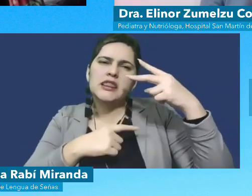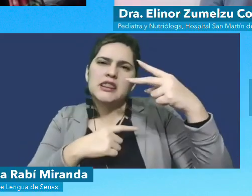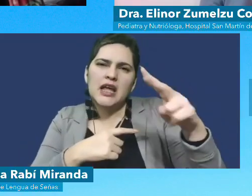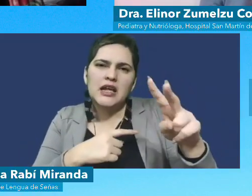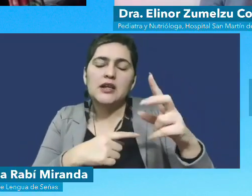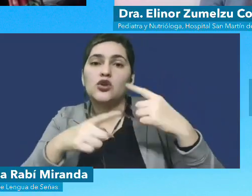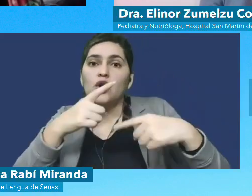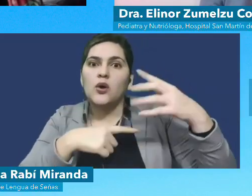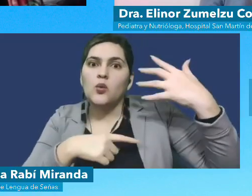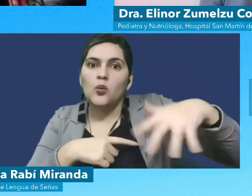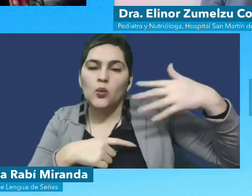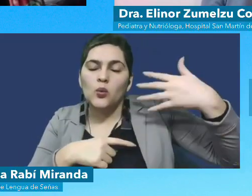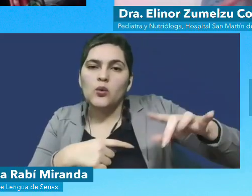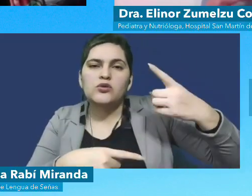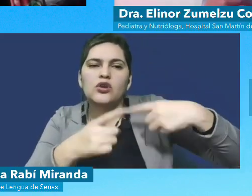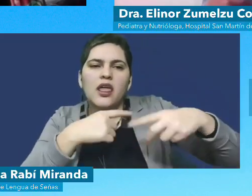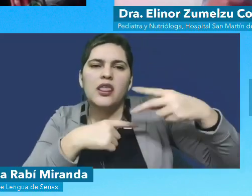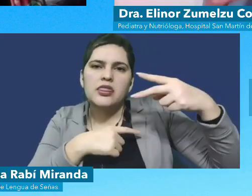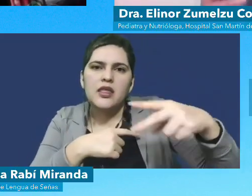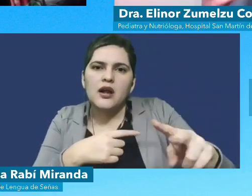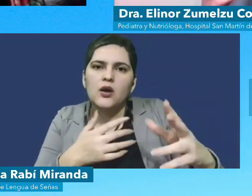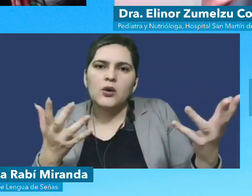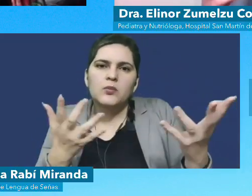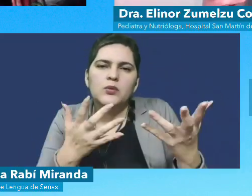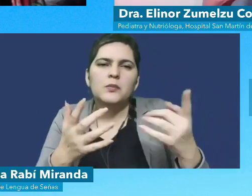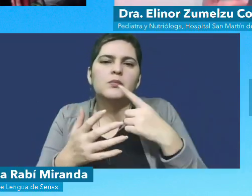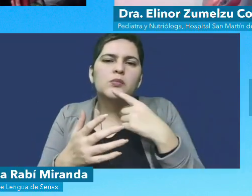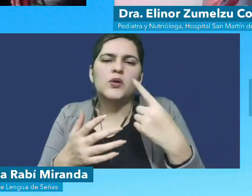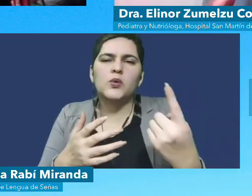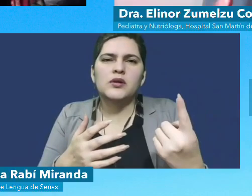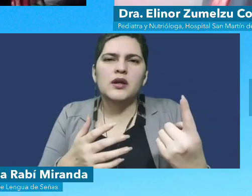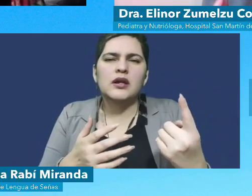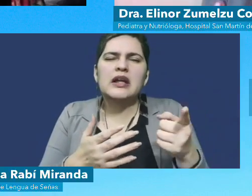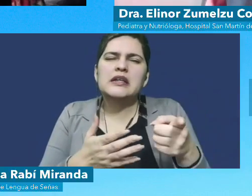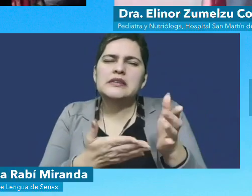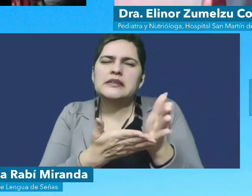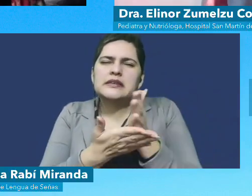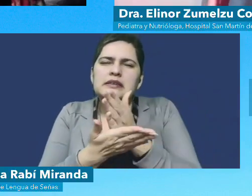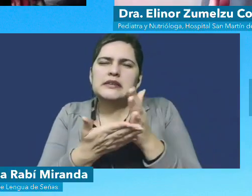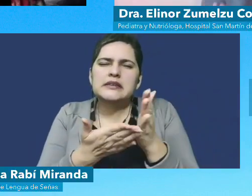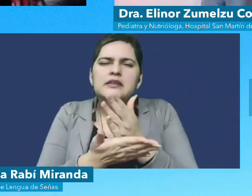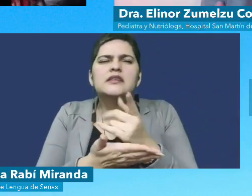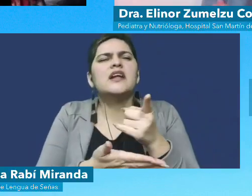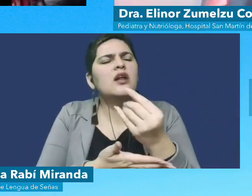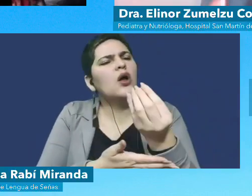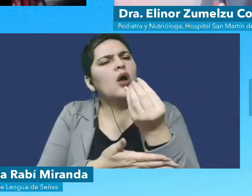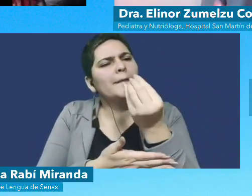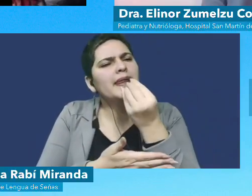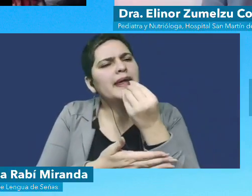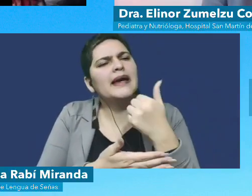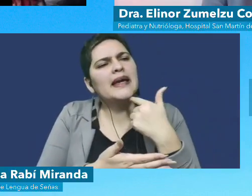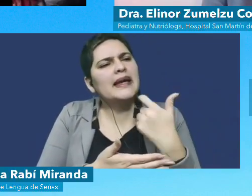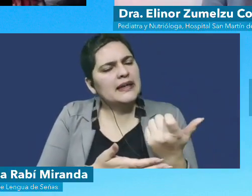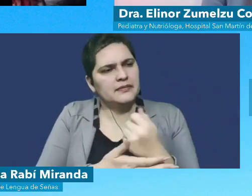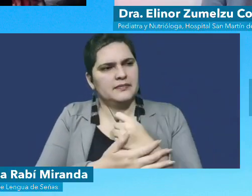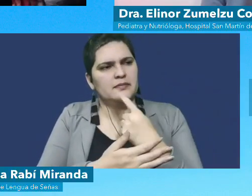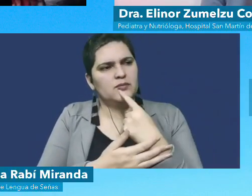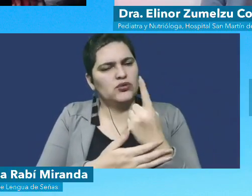Entonces, la historia es, cuando hay esta selectividad, ¿qué come tu hijo o qué come tu